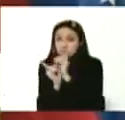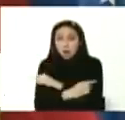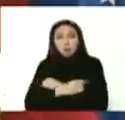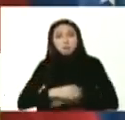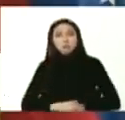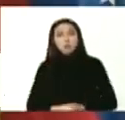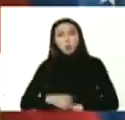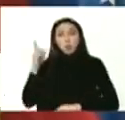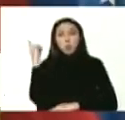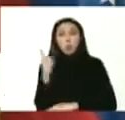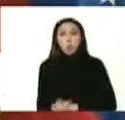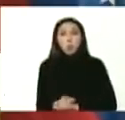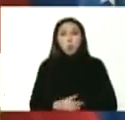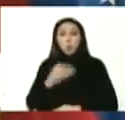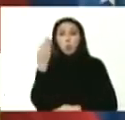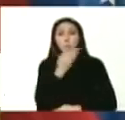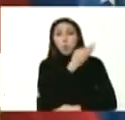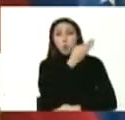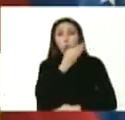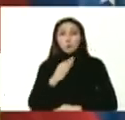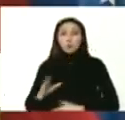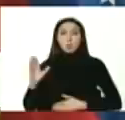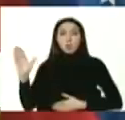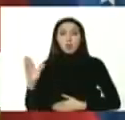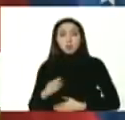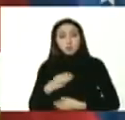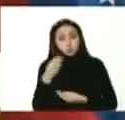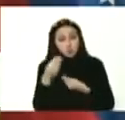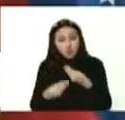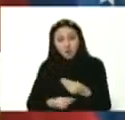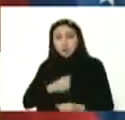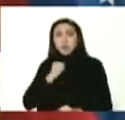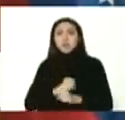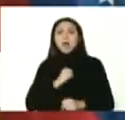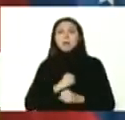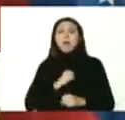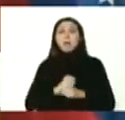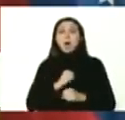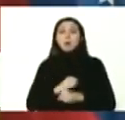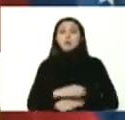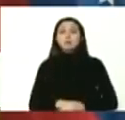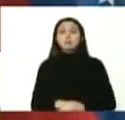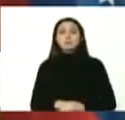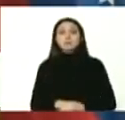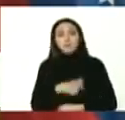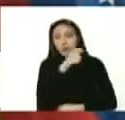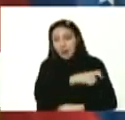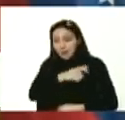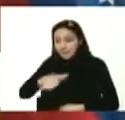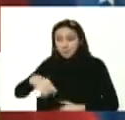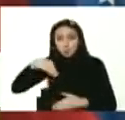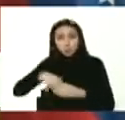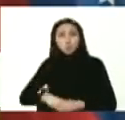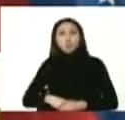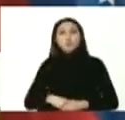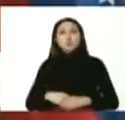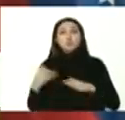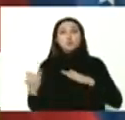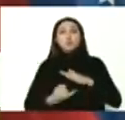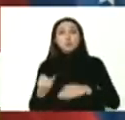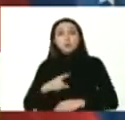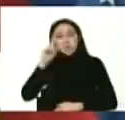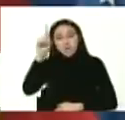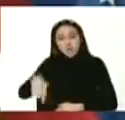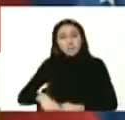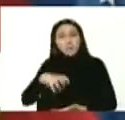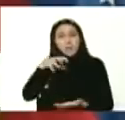del compromiso adquirido en el primer informe y en base también a lo que el Estado